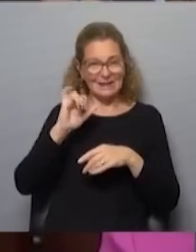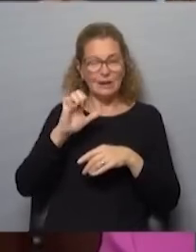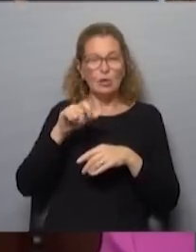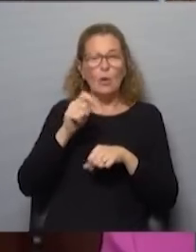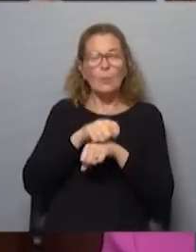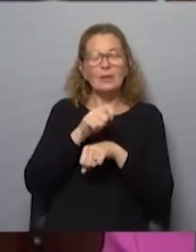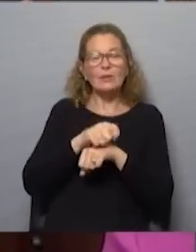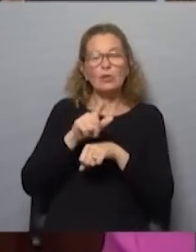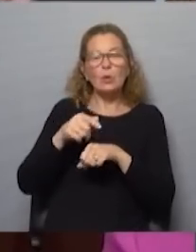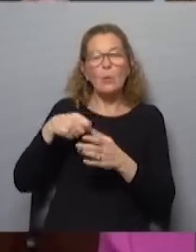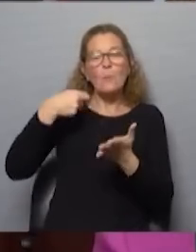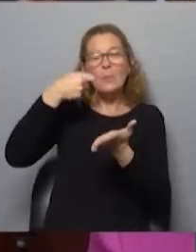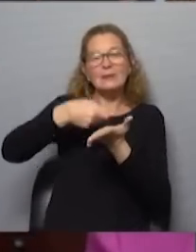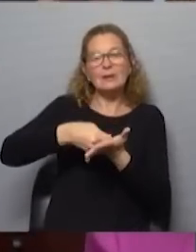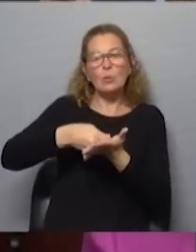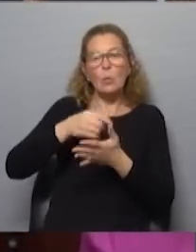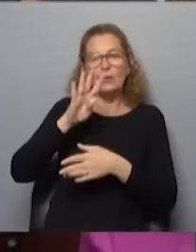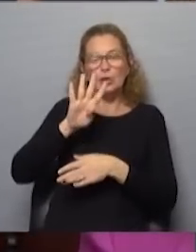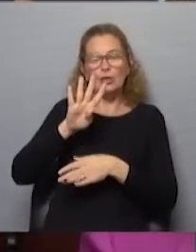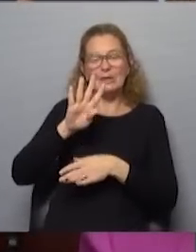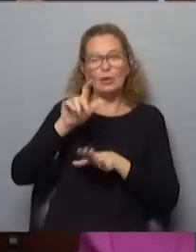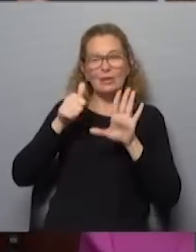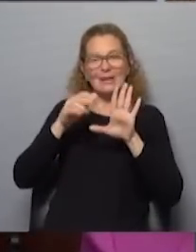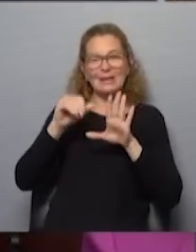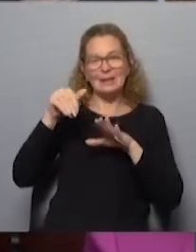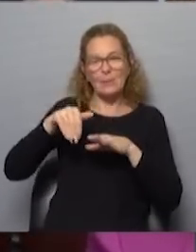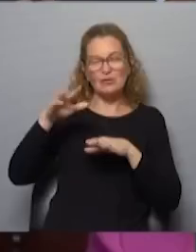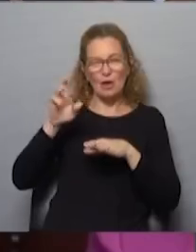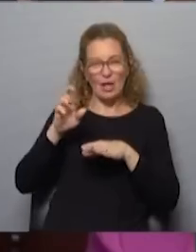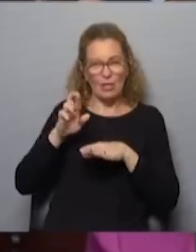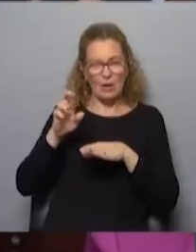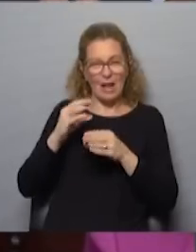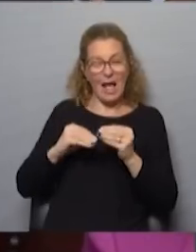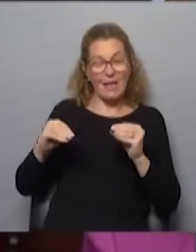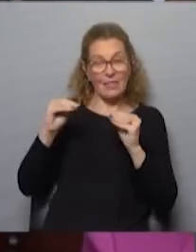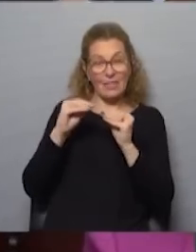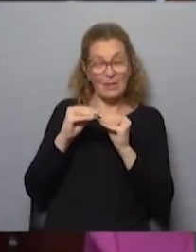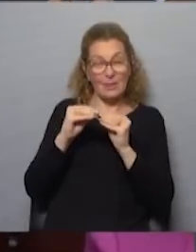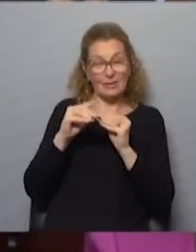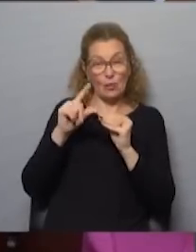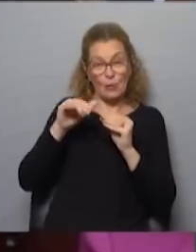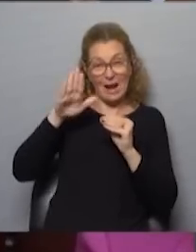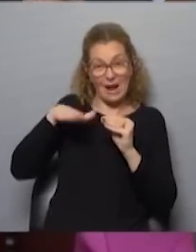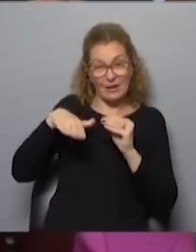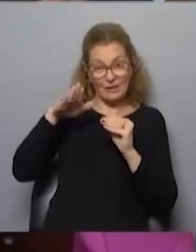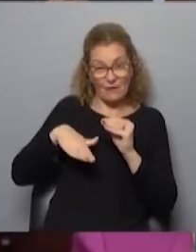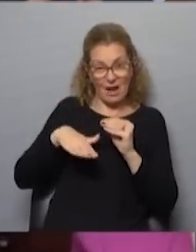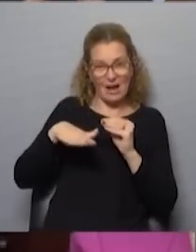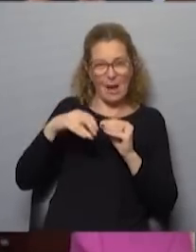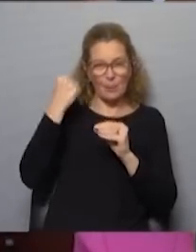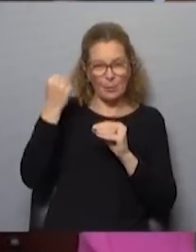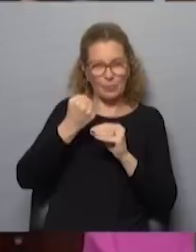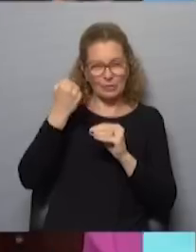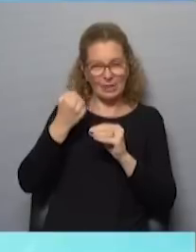compromete a invertir 460 millones de dólares además de proceder a una rebaja importante en lo que